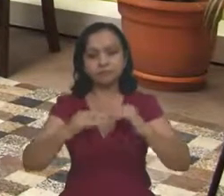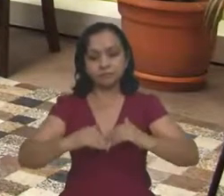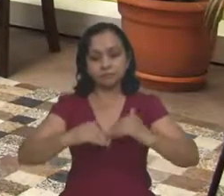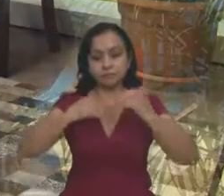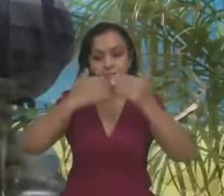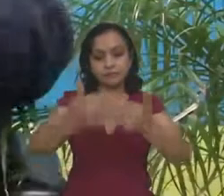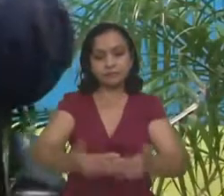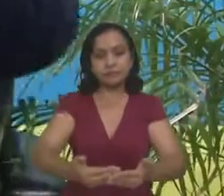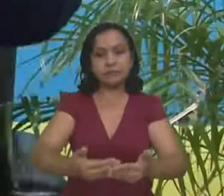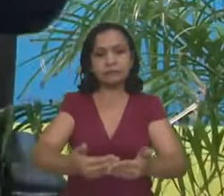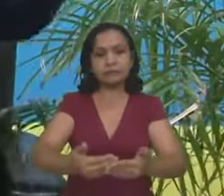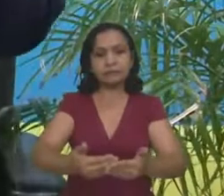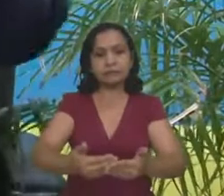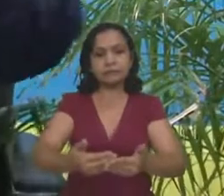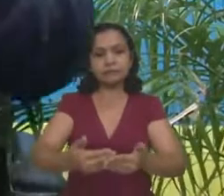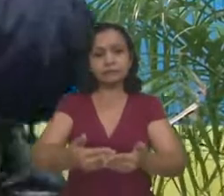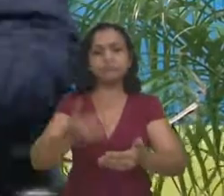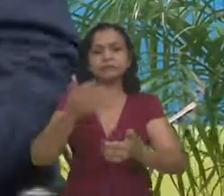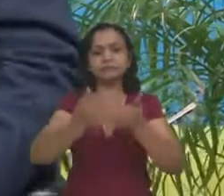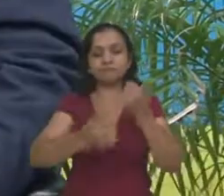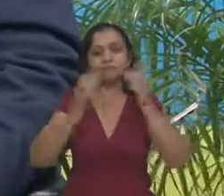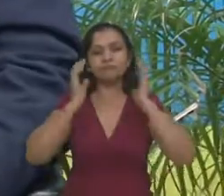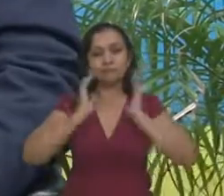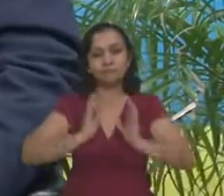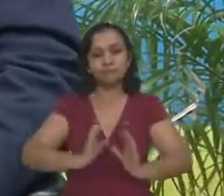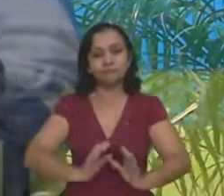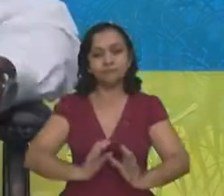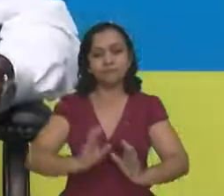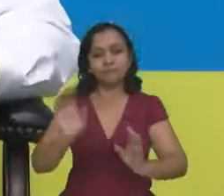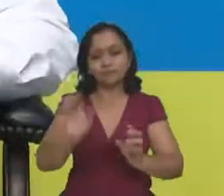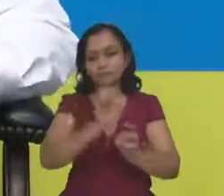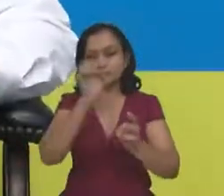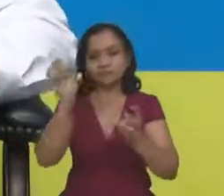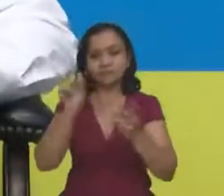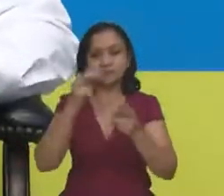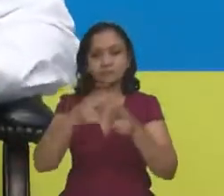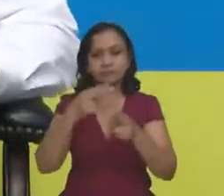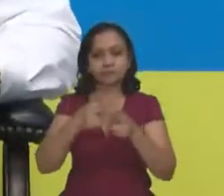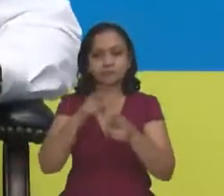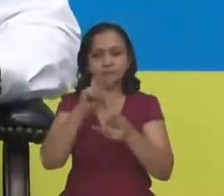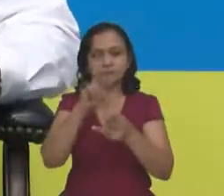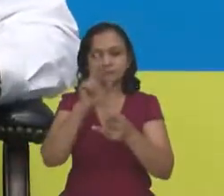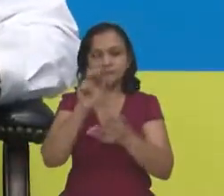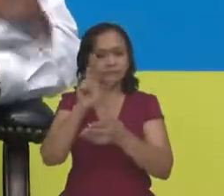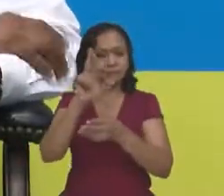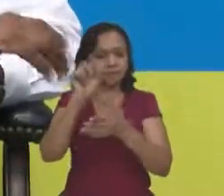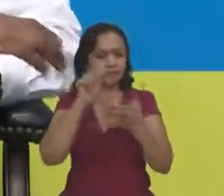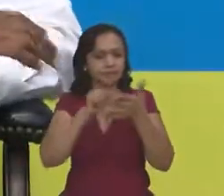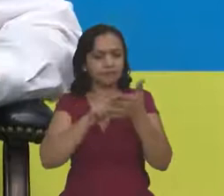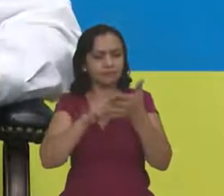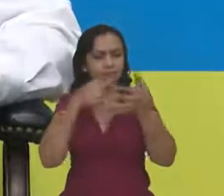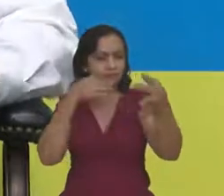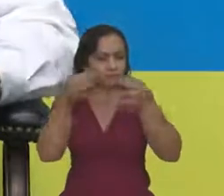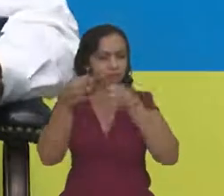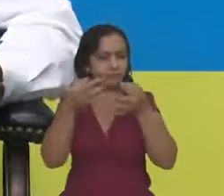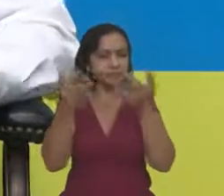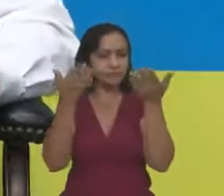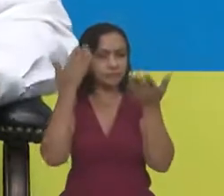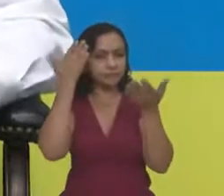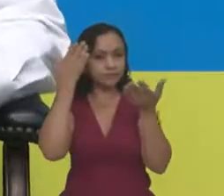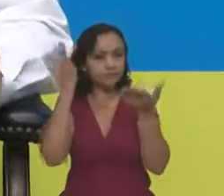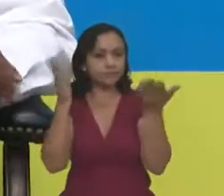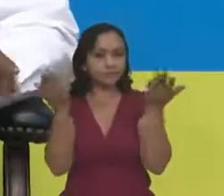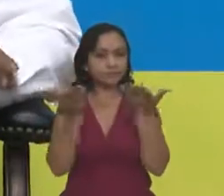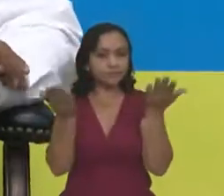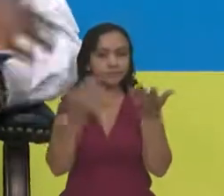sale embarazada, desarrolla la enfermedad. Aquí tengo otra también que suena así rara, sí. Pero está bueno que usted nos explique para saber qué